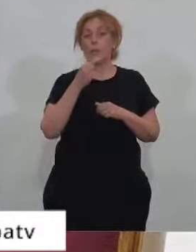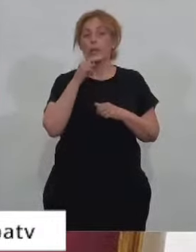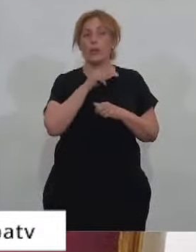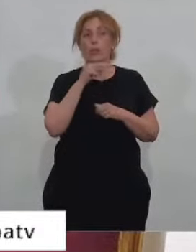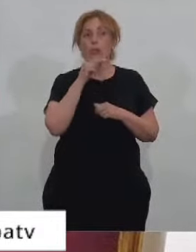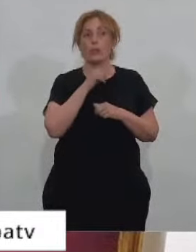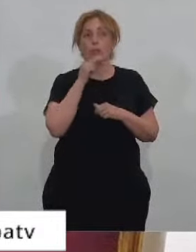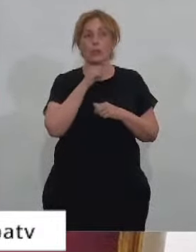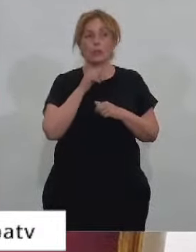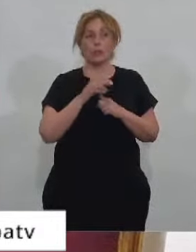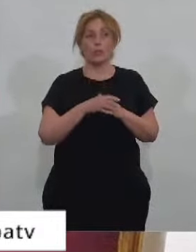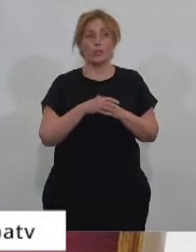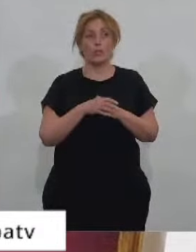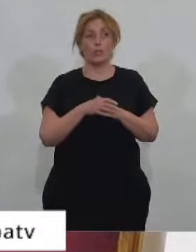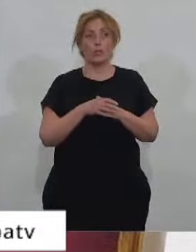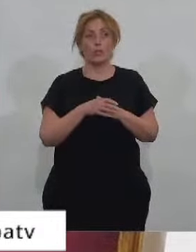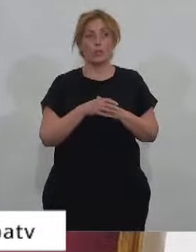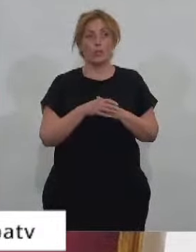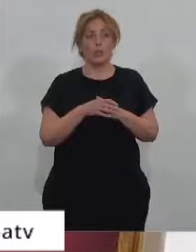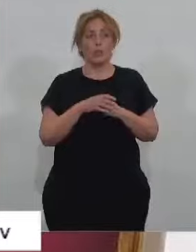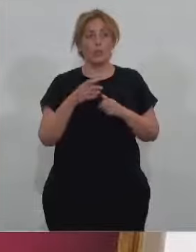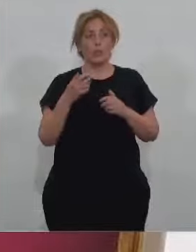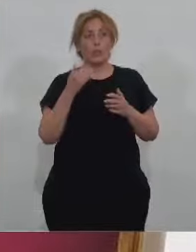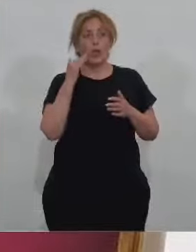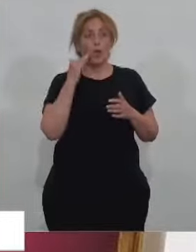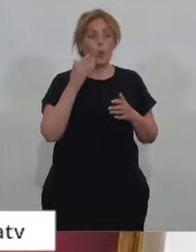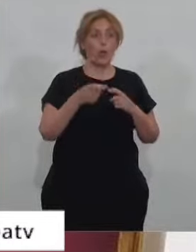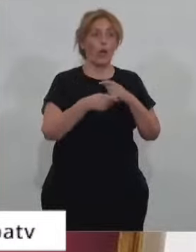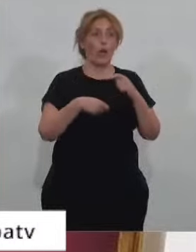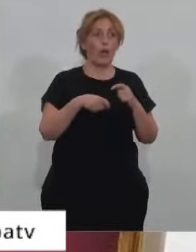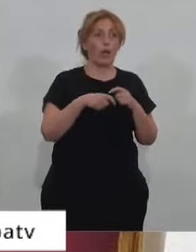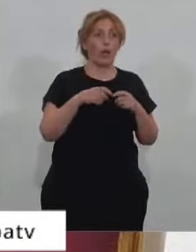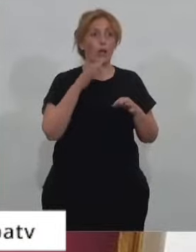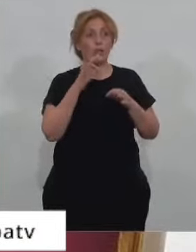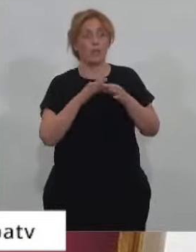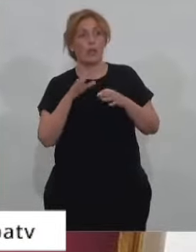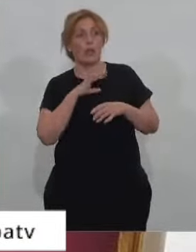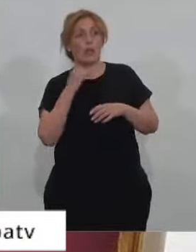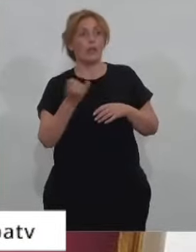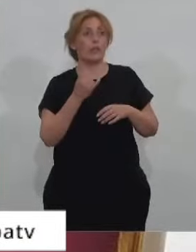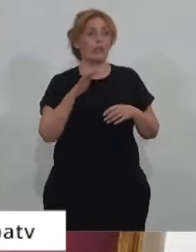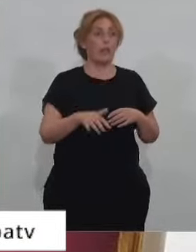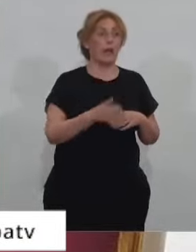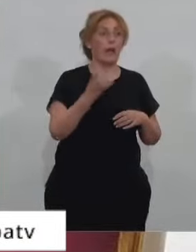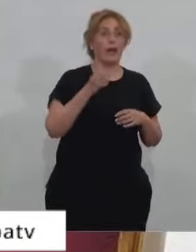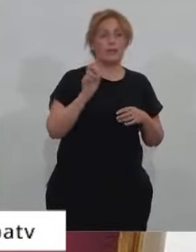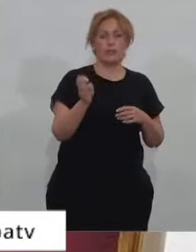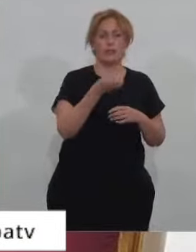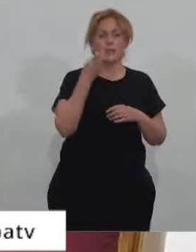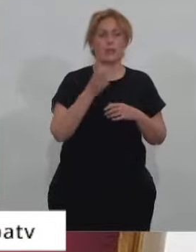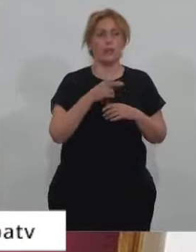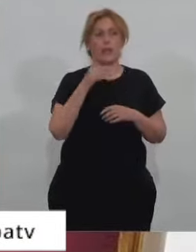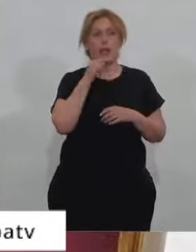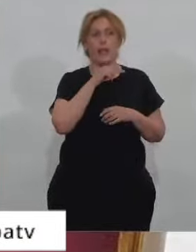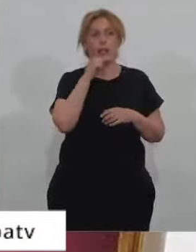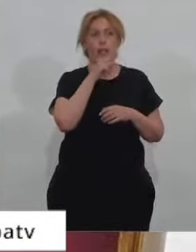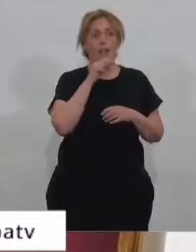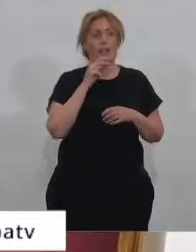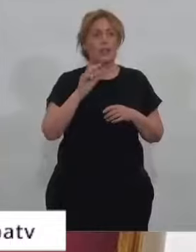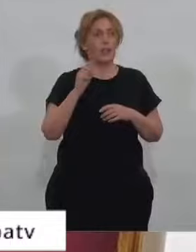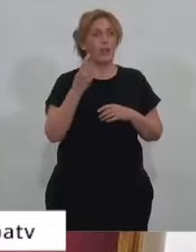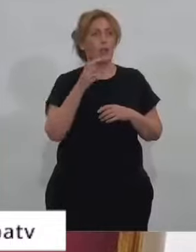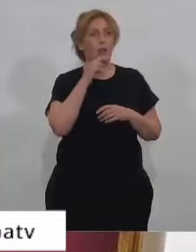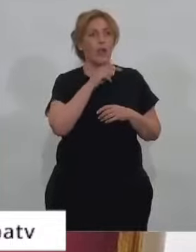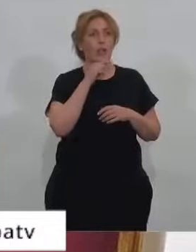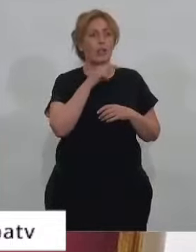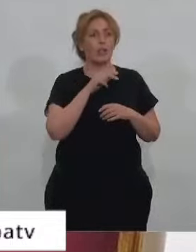julio, agosto, jefe de servicio de baja. Bueno, en octubre, a primero de octubre ya estaba yo mandando tanto a Secretaría como a Recursos